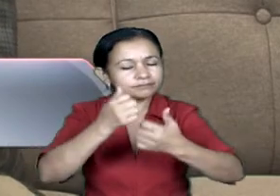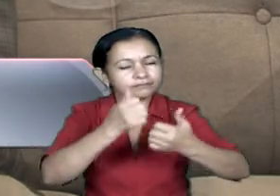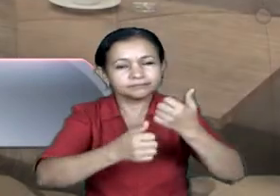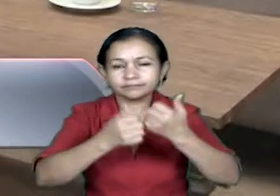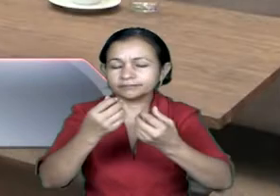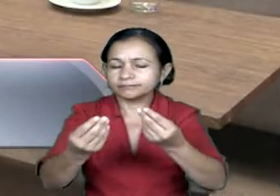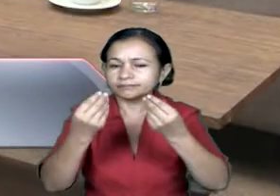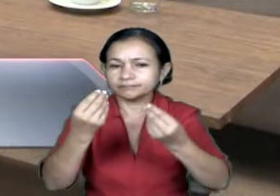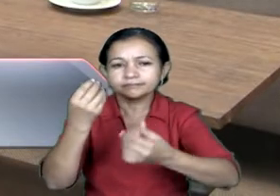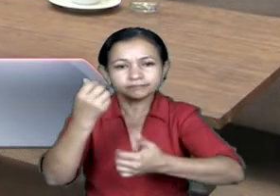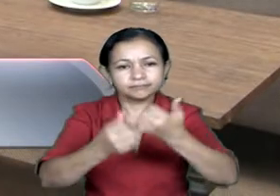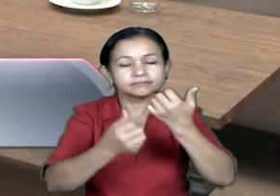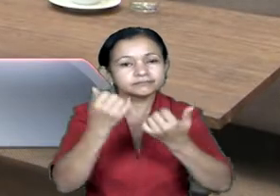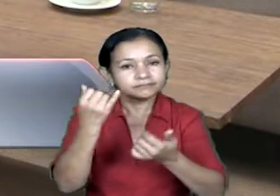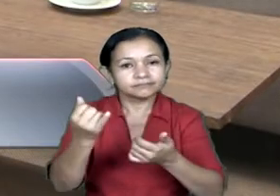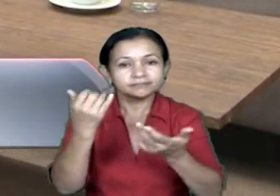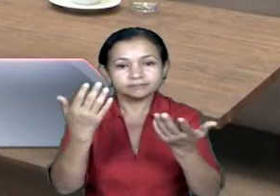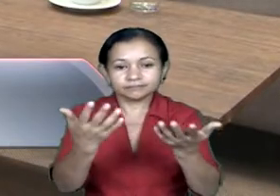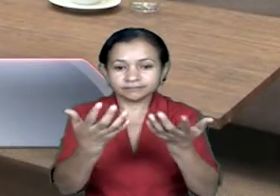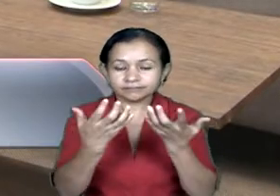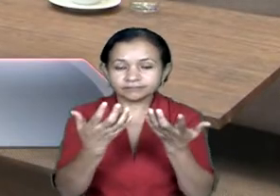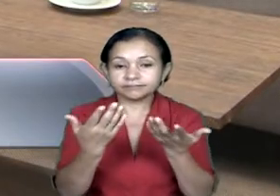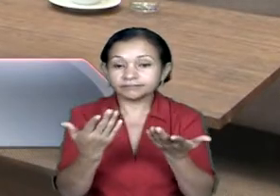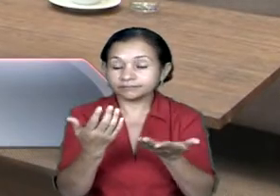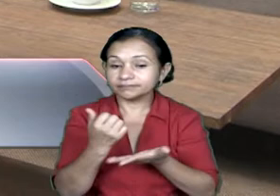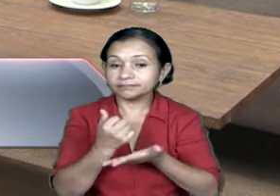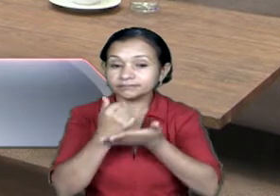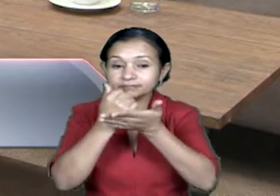familias damnificadas, ¿no? Eso, quisiéramos aportar